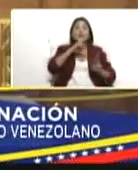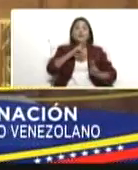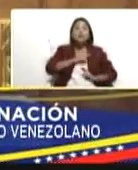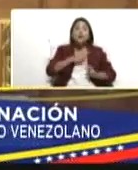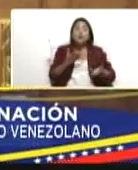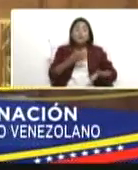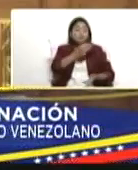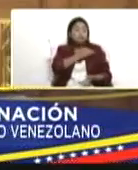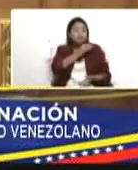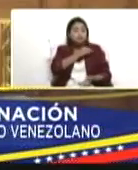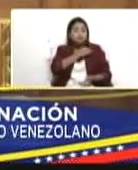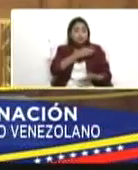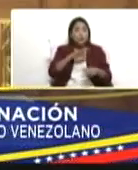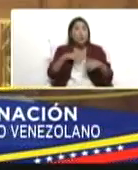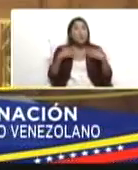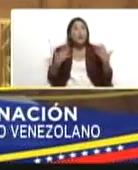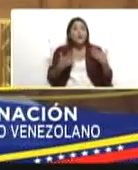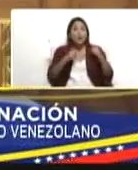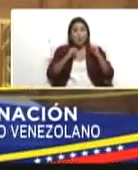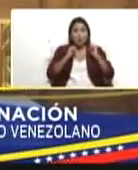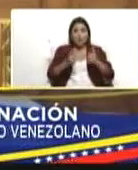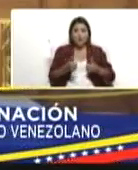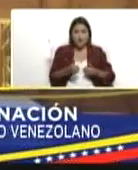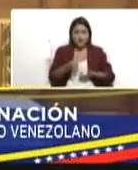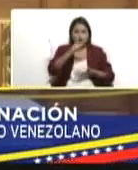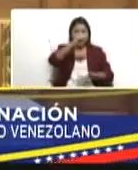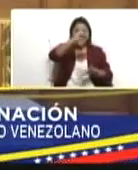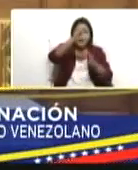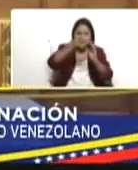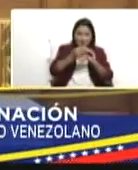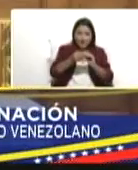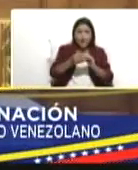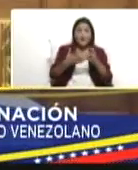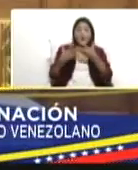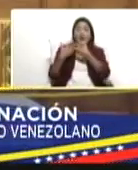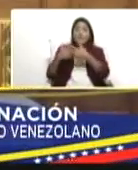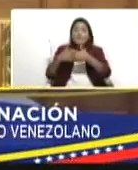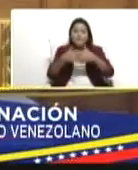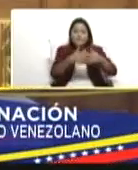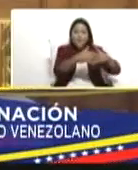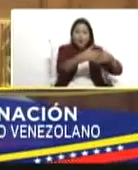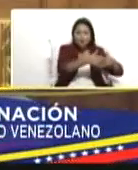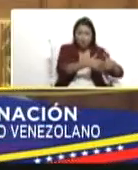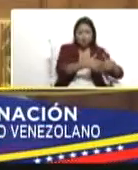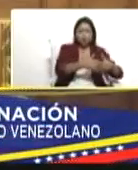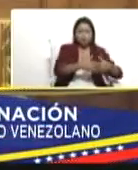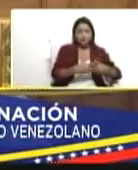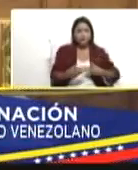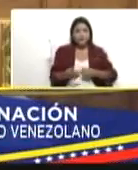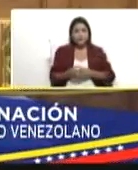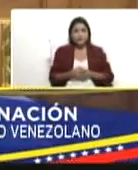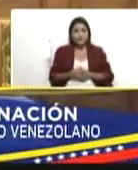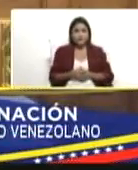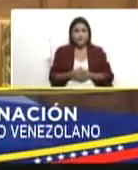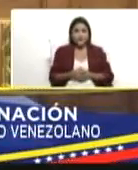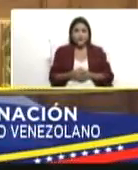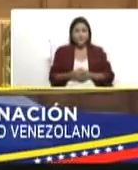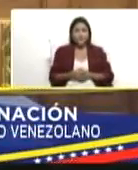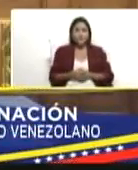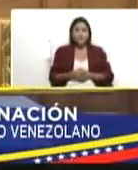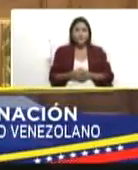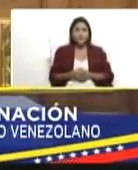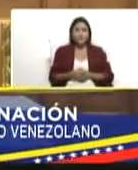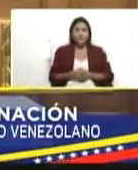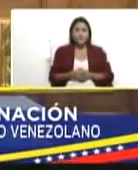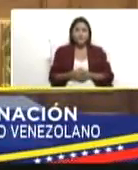digan cuándo activamos de los Club la p productiva comités locales de abastecimiento y producción a